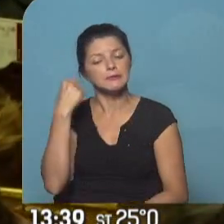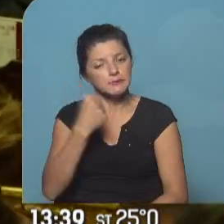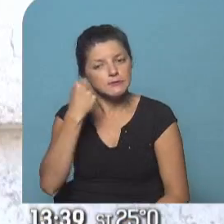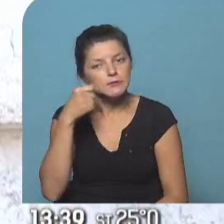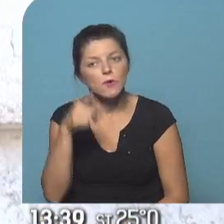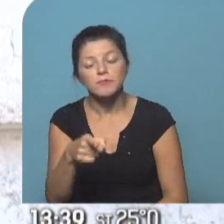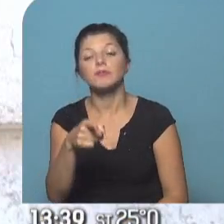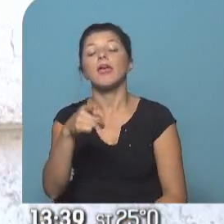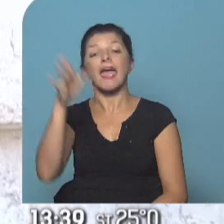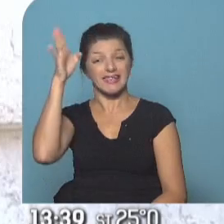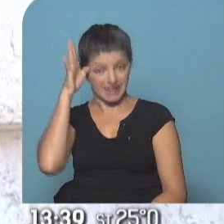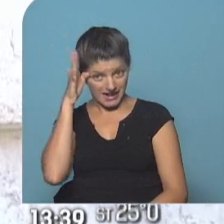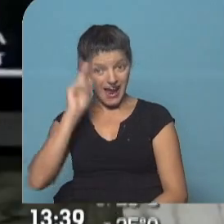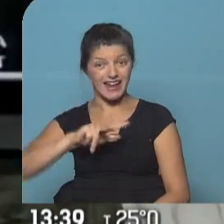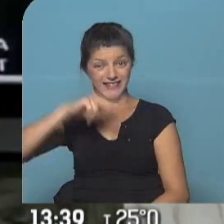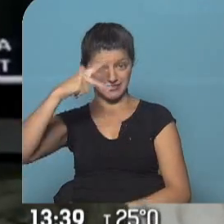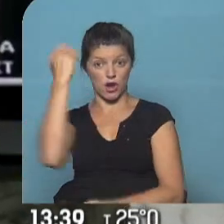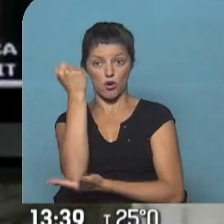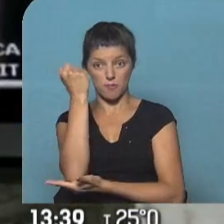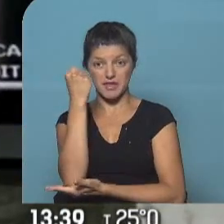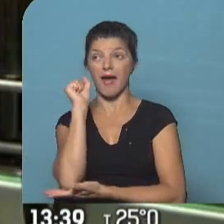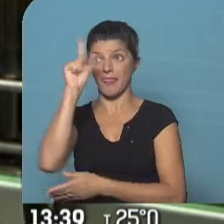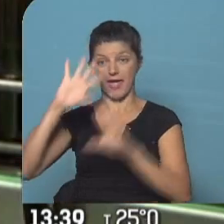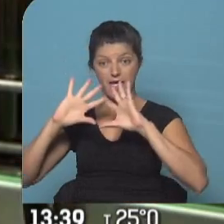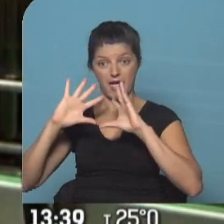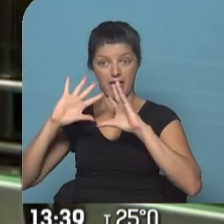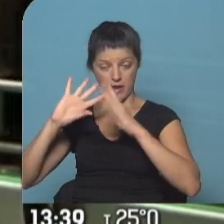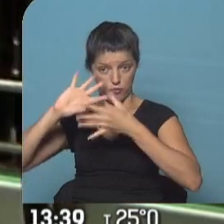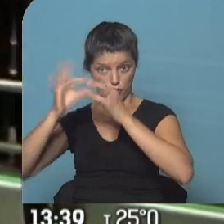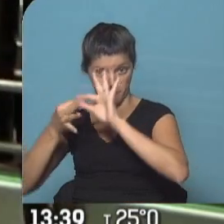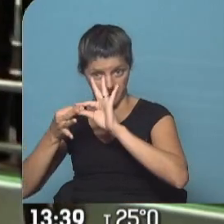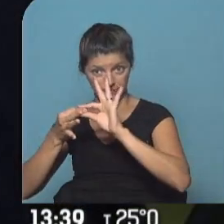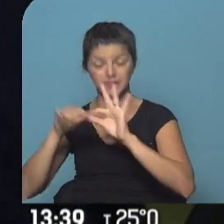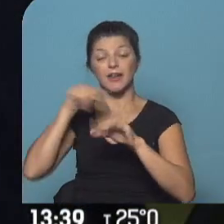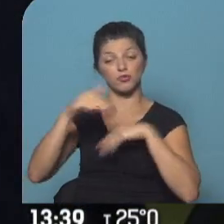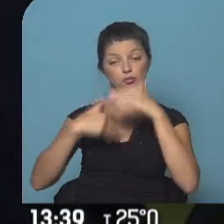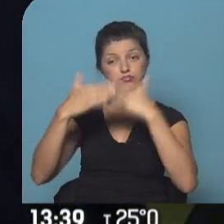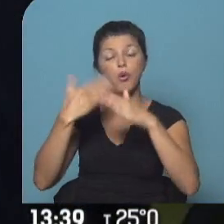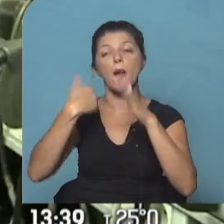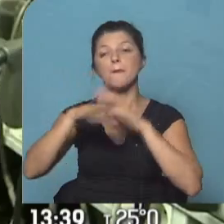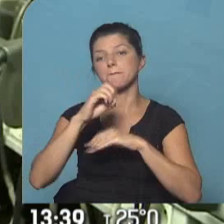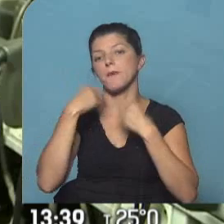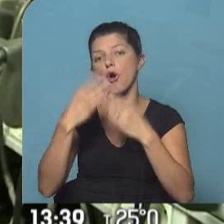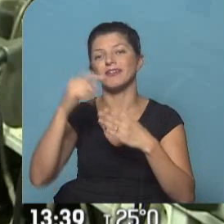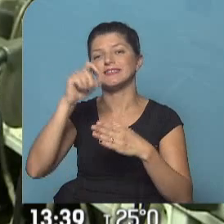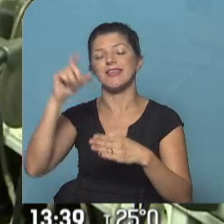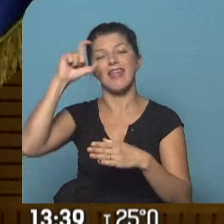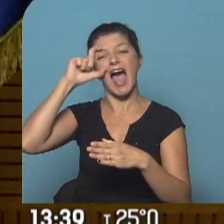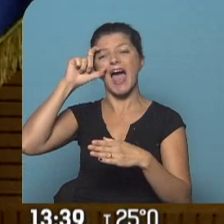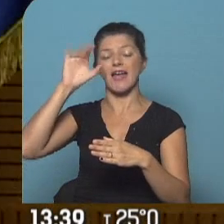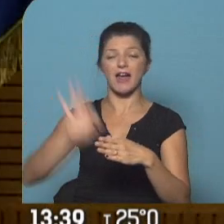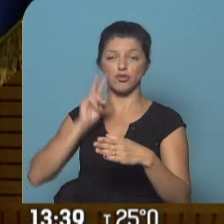de Italia, la tercera economía de Europa, a su nivel más alto desde 2010, con la desocupación también en